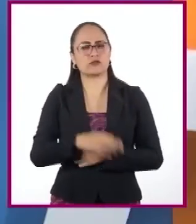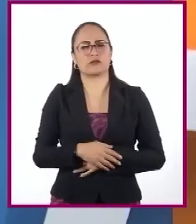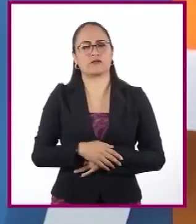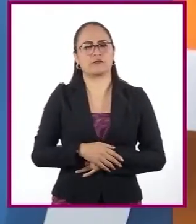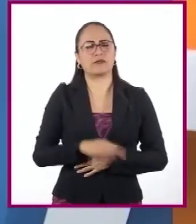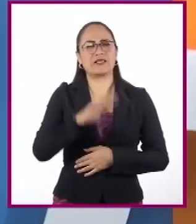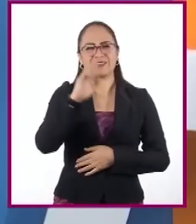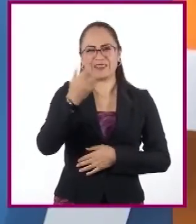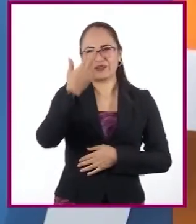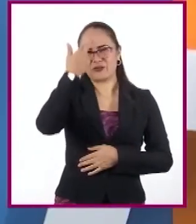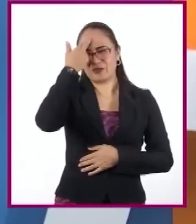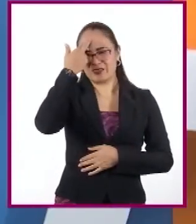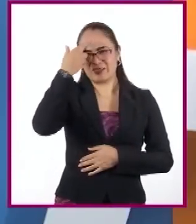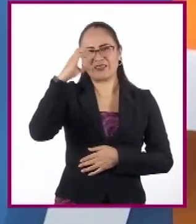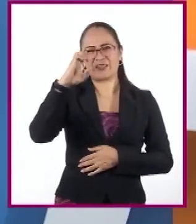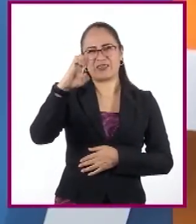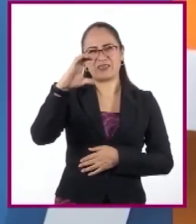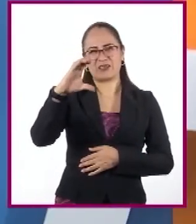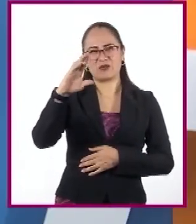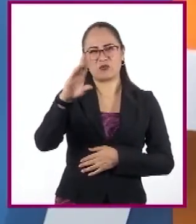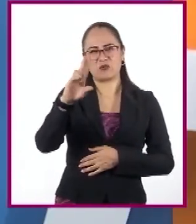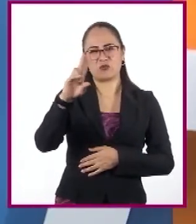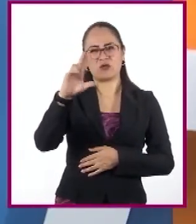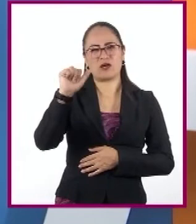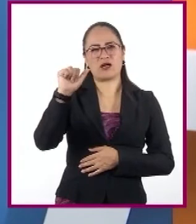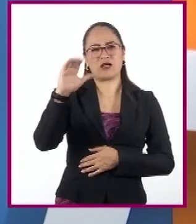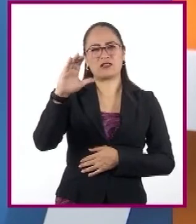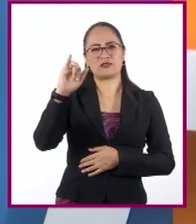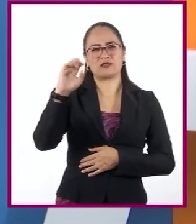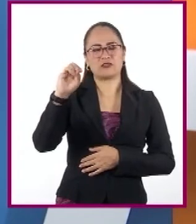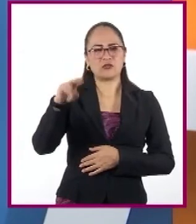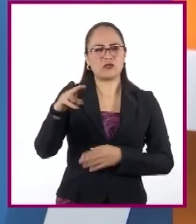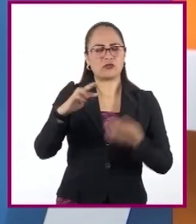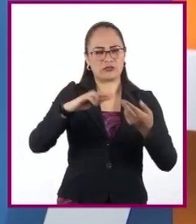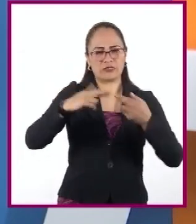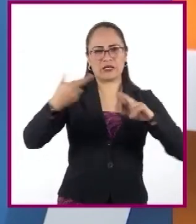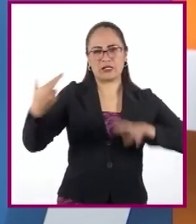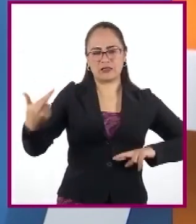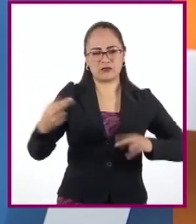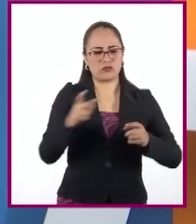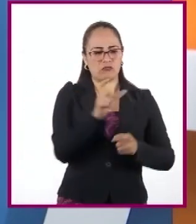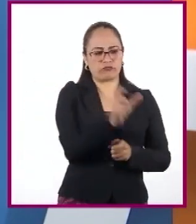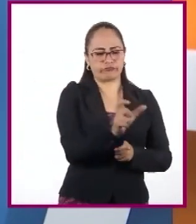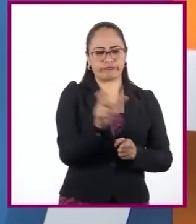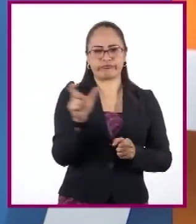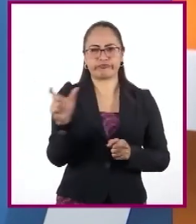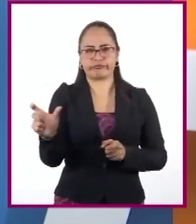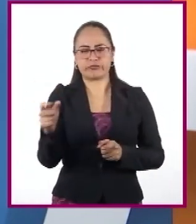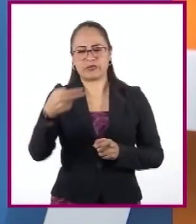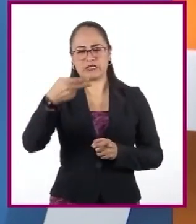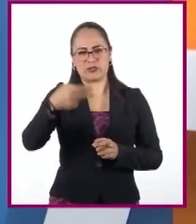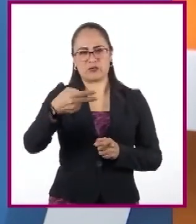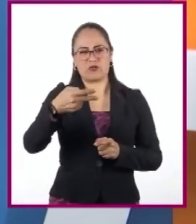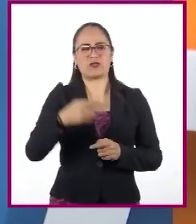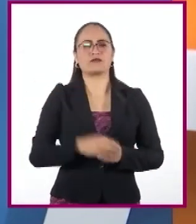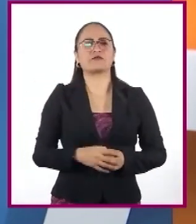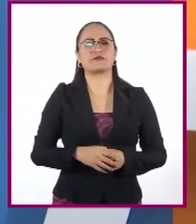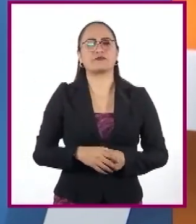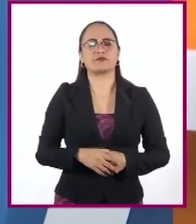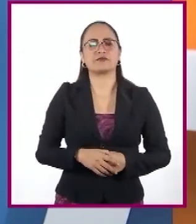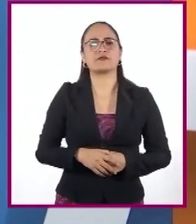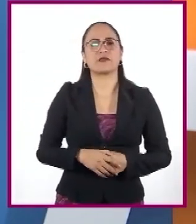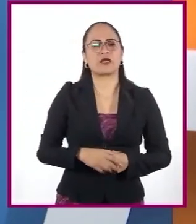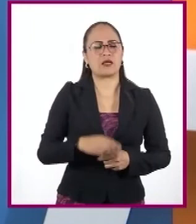que una ecuación establece una relación de igualdad entre dos expresiones algebraicas conocidas